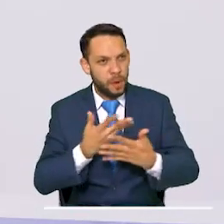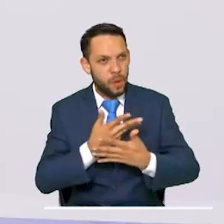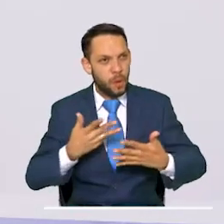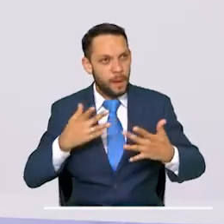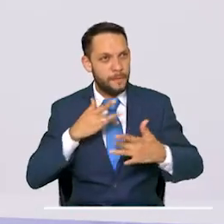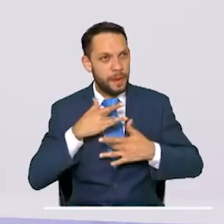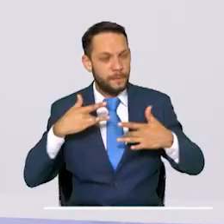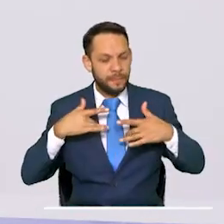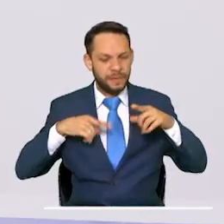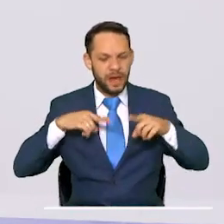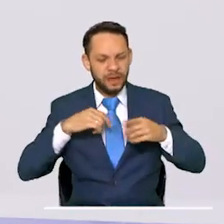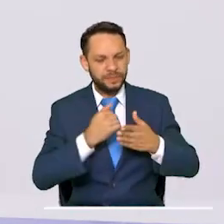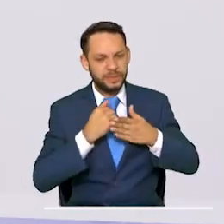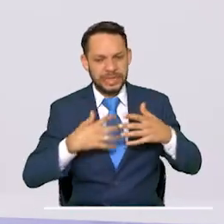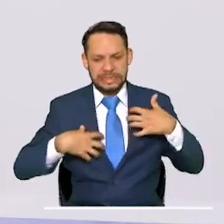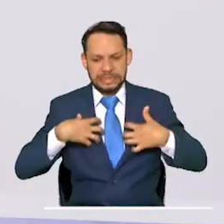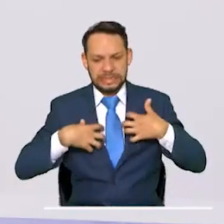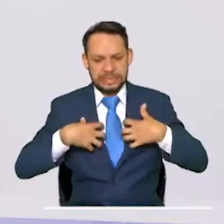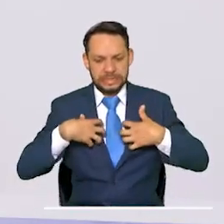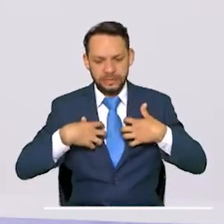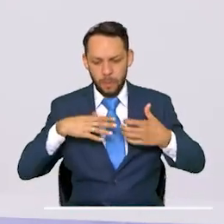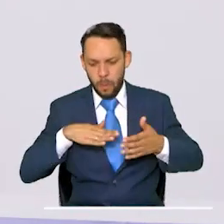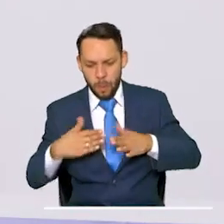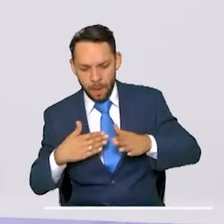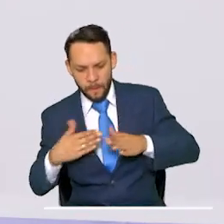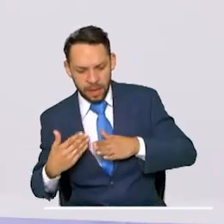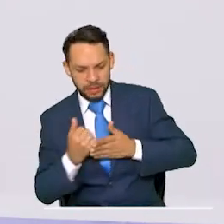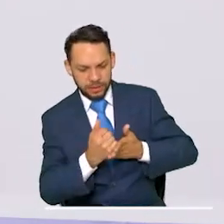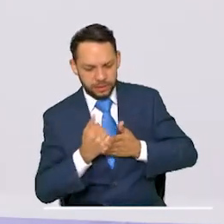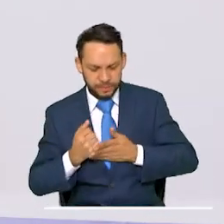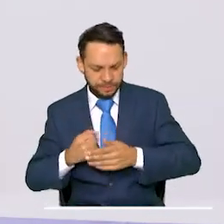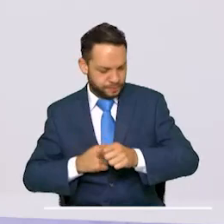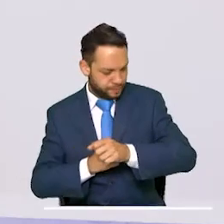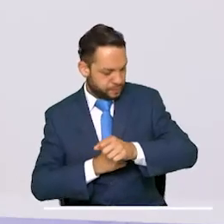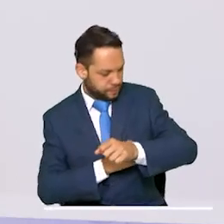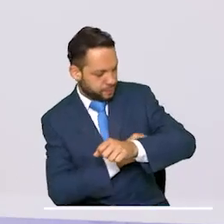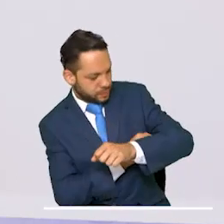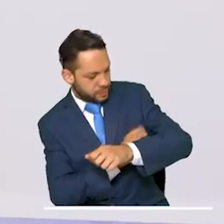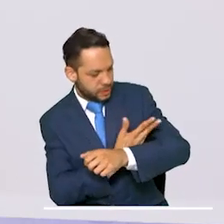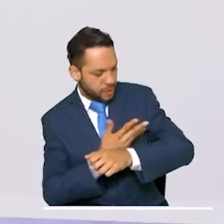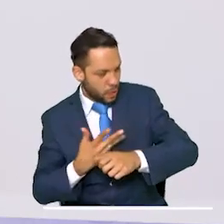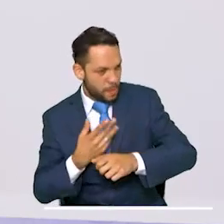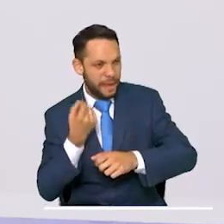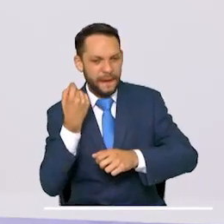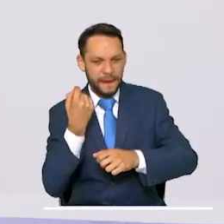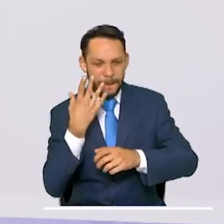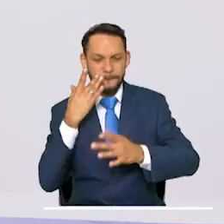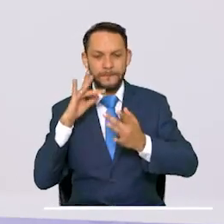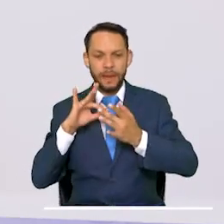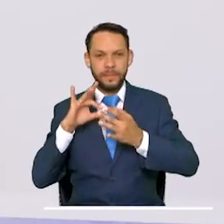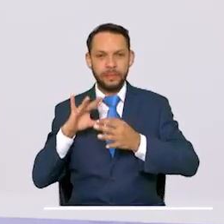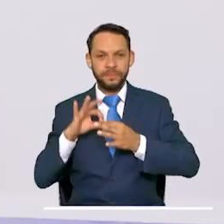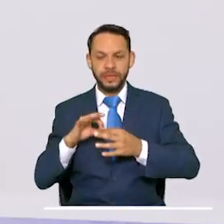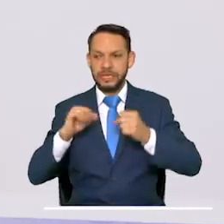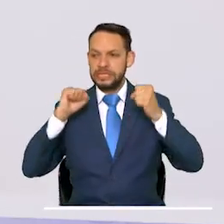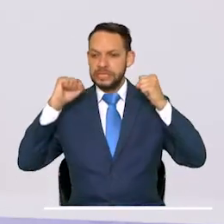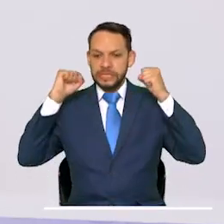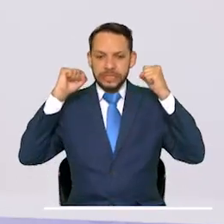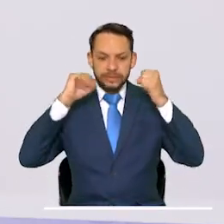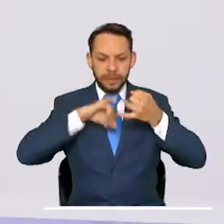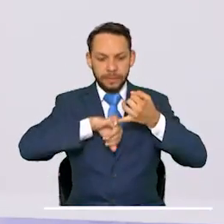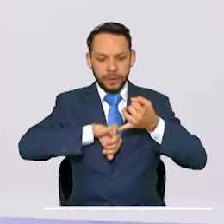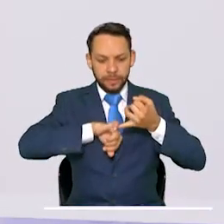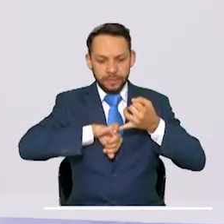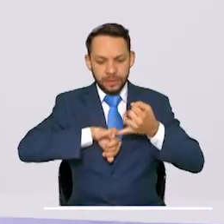temor y de miedo frente a la muerte. Entonces, cuando uno se libera del temor a la muerte, no está uno frente a la atadura